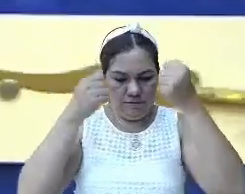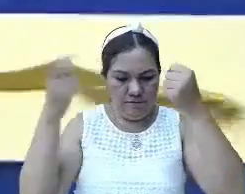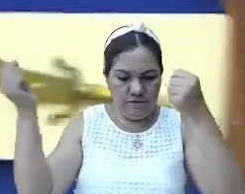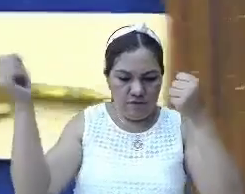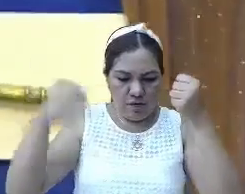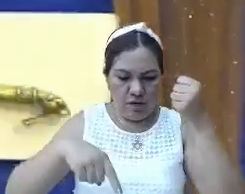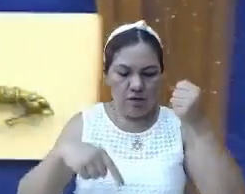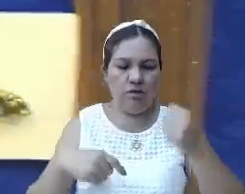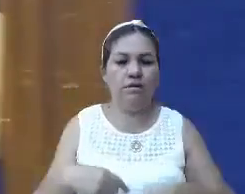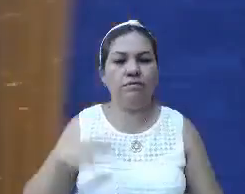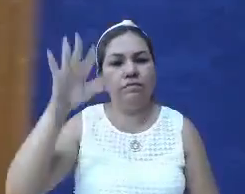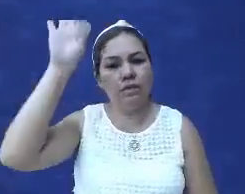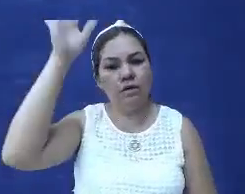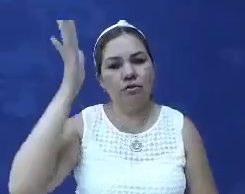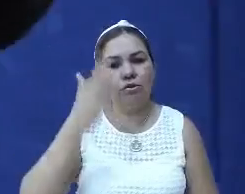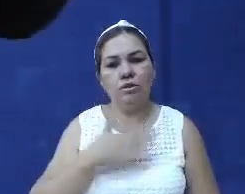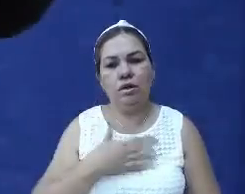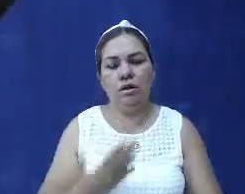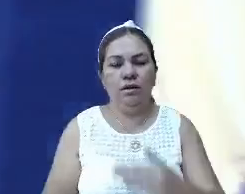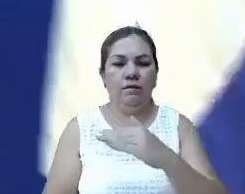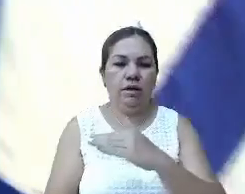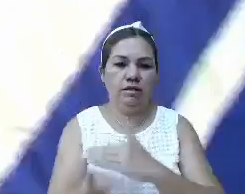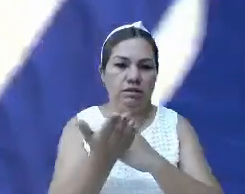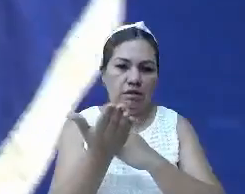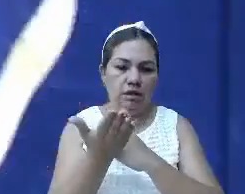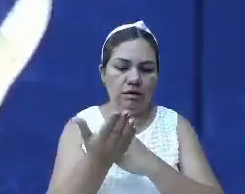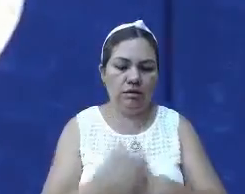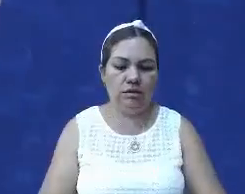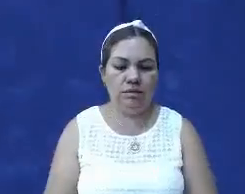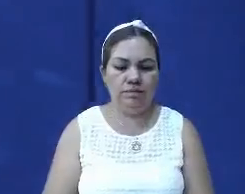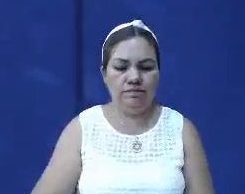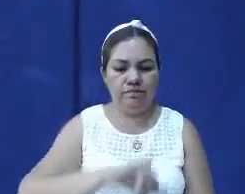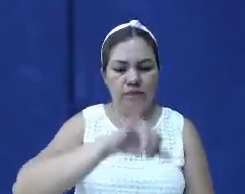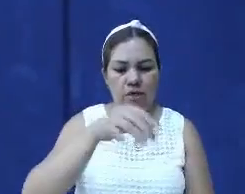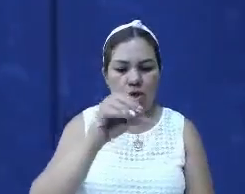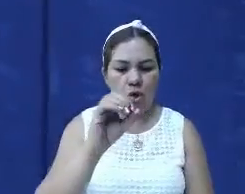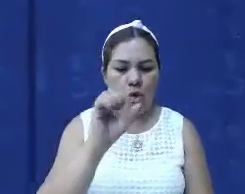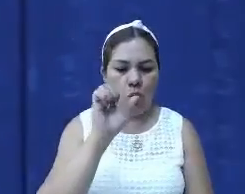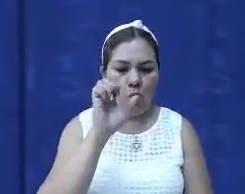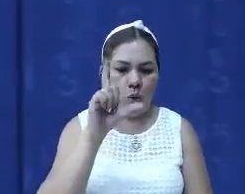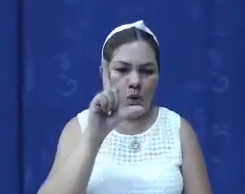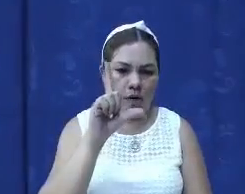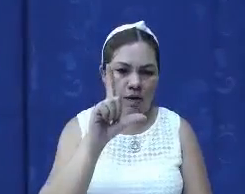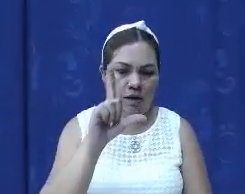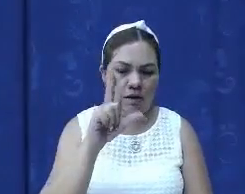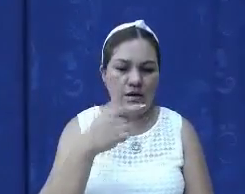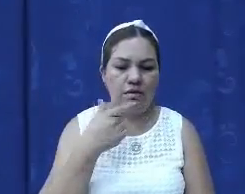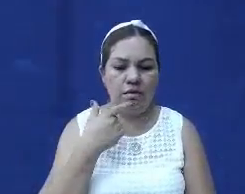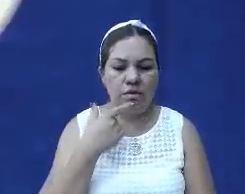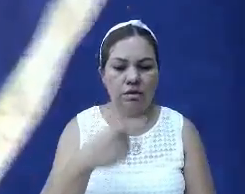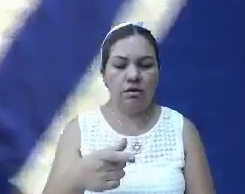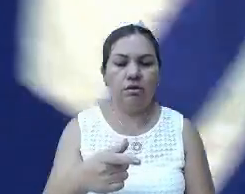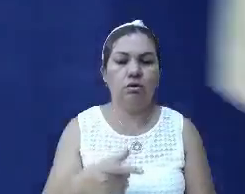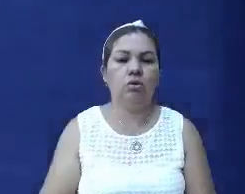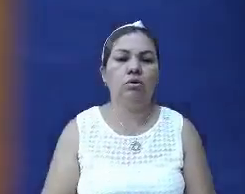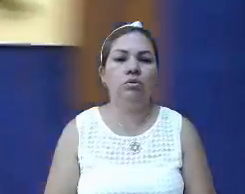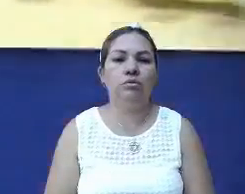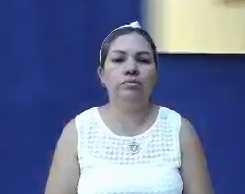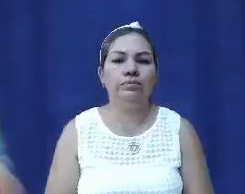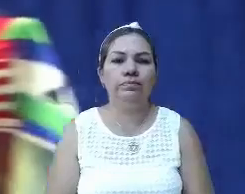levantarte. ¿Qué dijo el profeta Joel? Me está cayendo una rema tremenda. ¿Qué dijo el profeta Joel? El profeta Joel